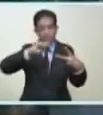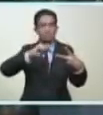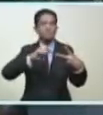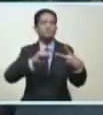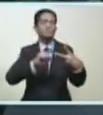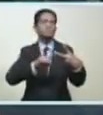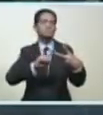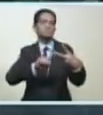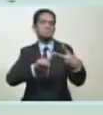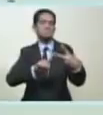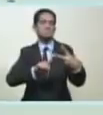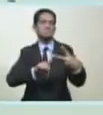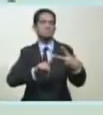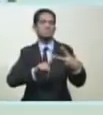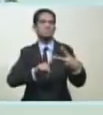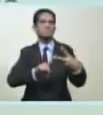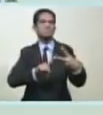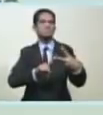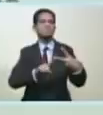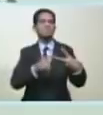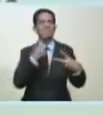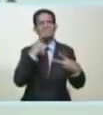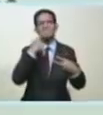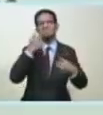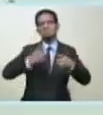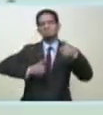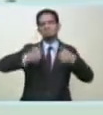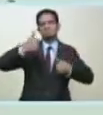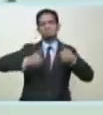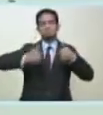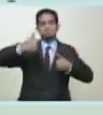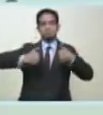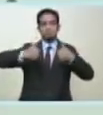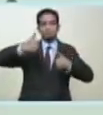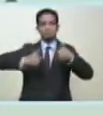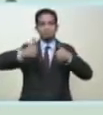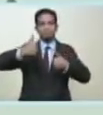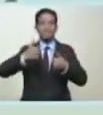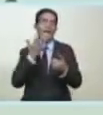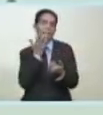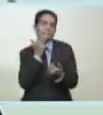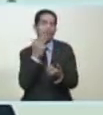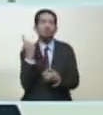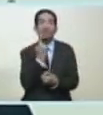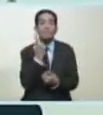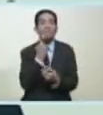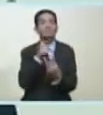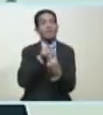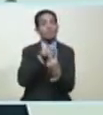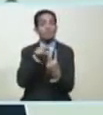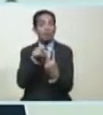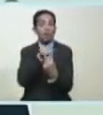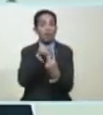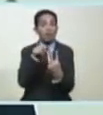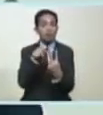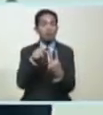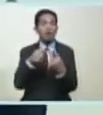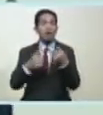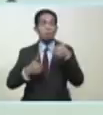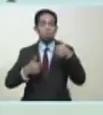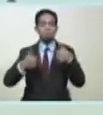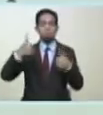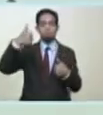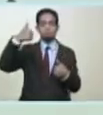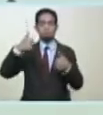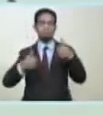Y seguro que si la magnitud de la competencia hubiera sido polarizada, estuviéramos hablando ahorita de